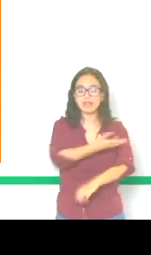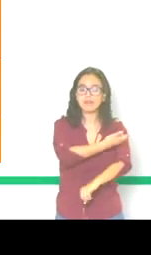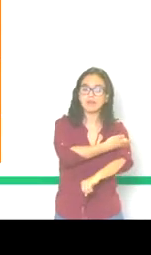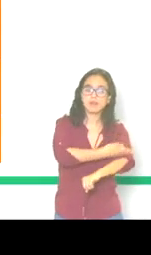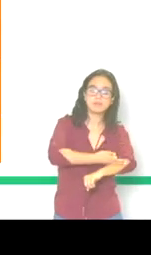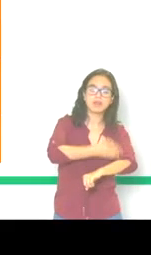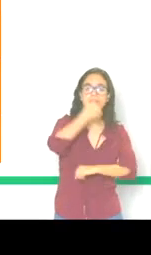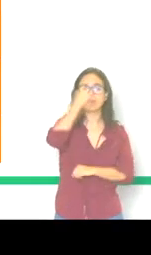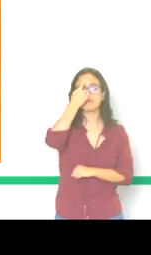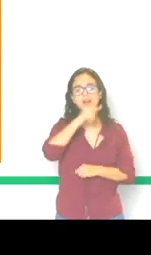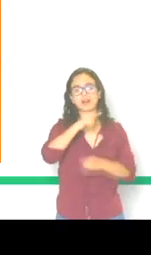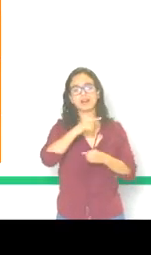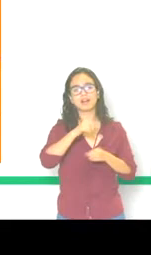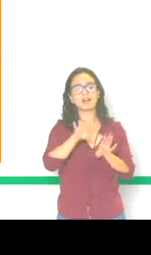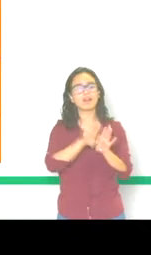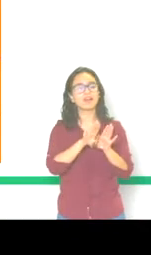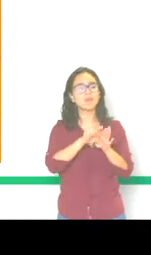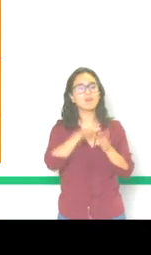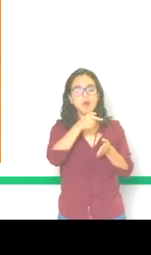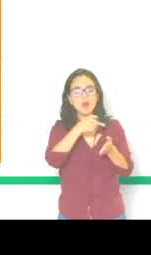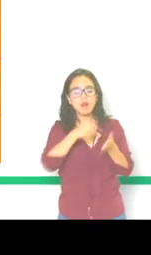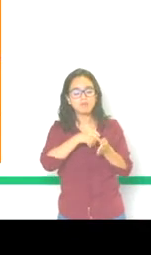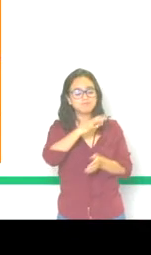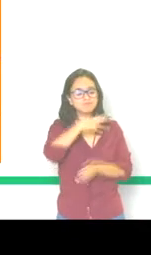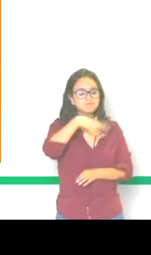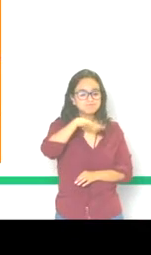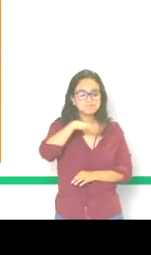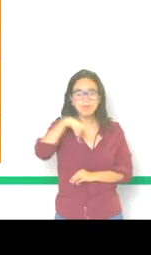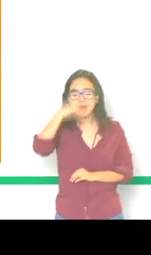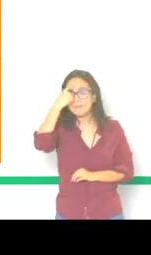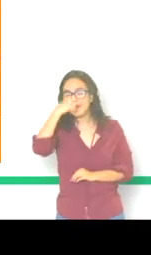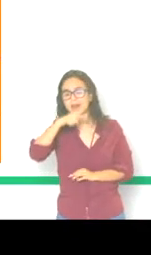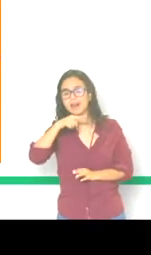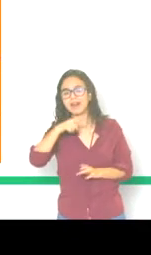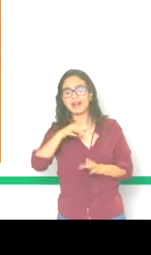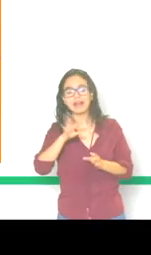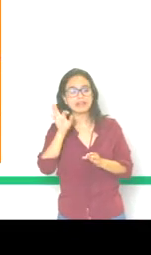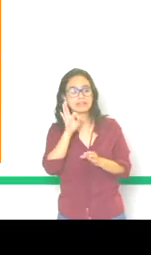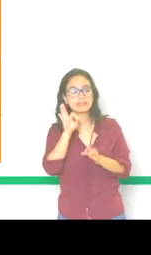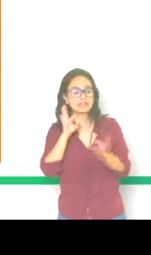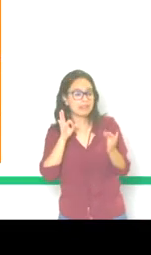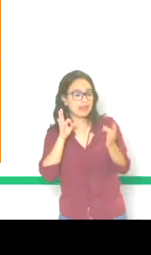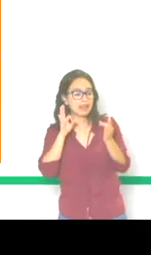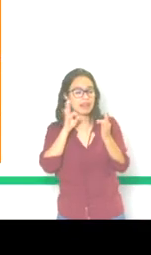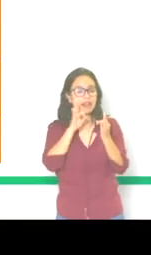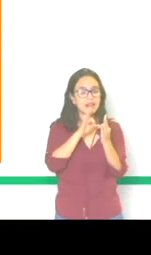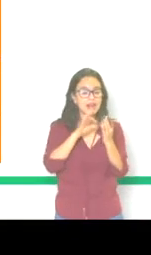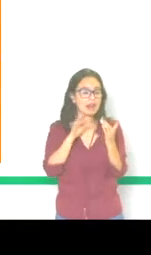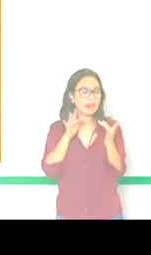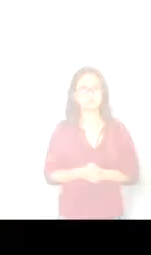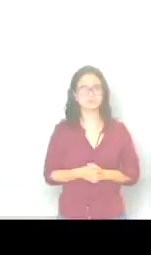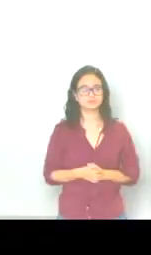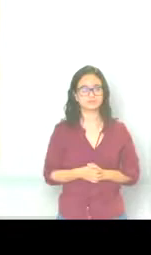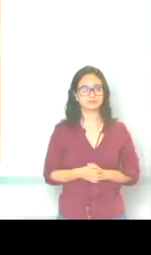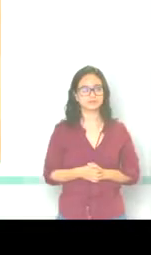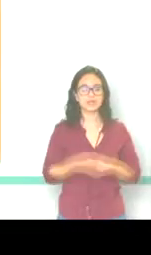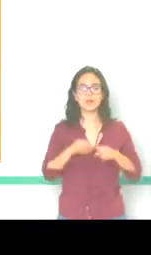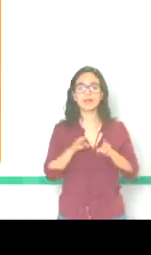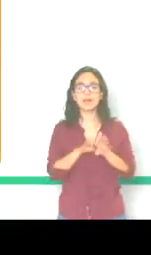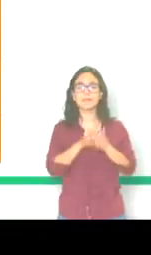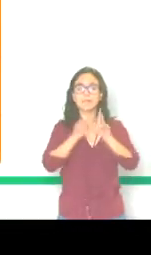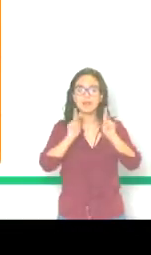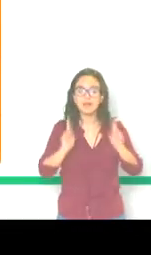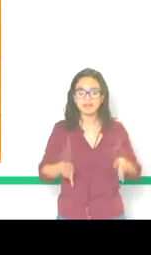familias a buscar espacios en donde tengamos contacto con otros núcleos familiares. Plazas y